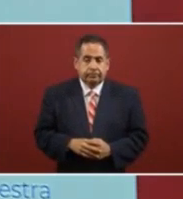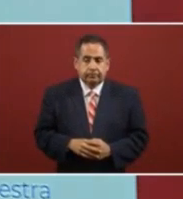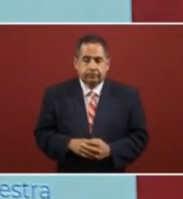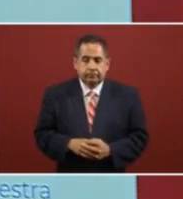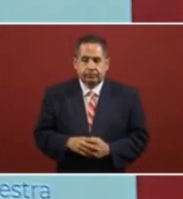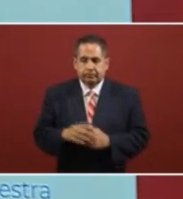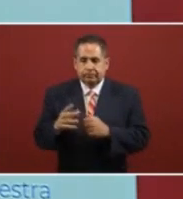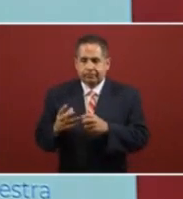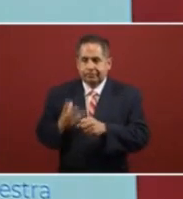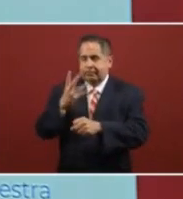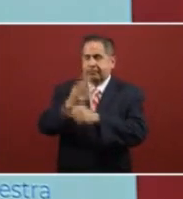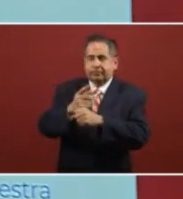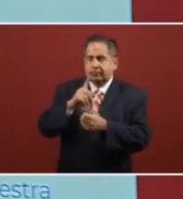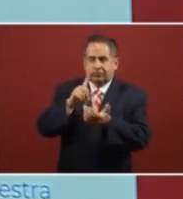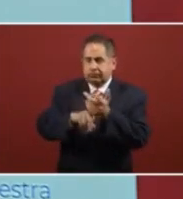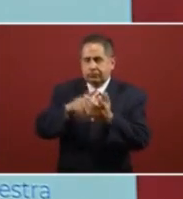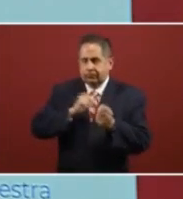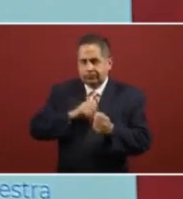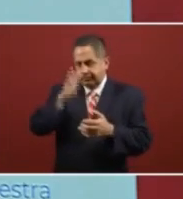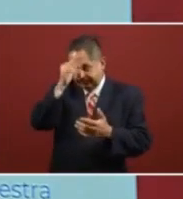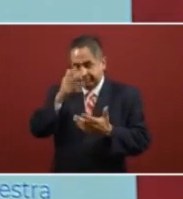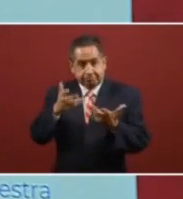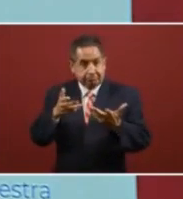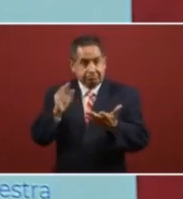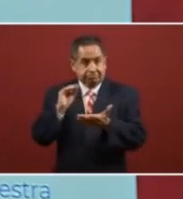agregaría indeseable.